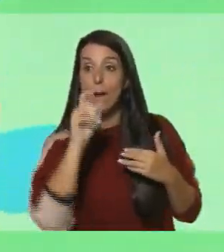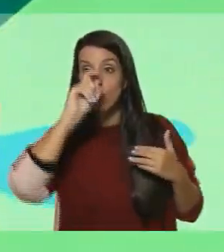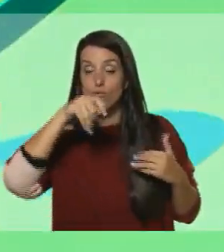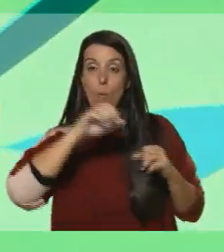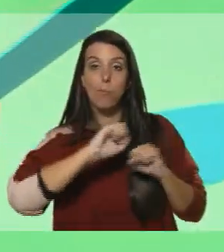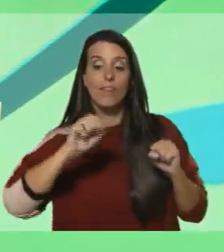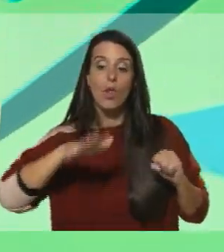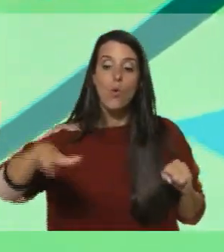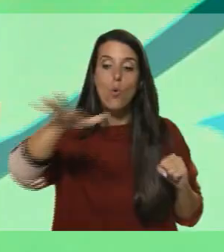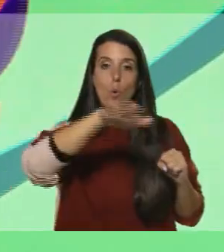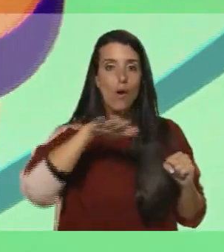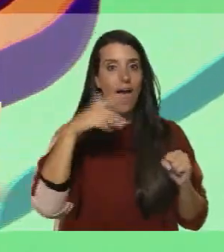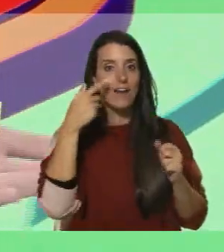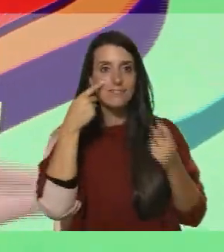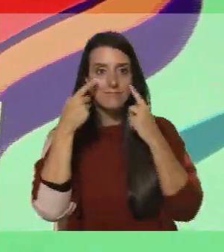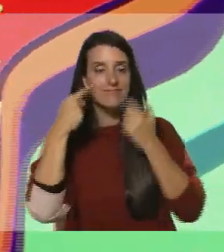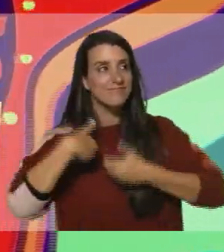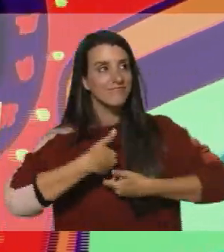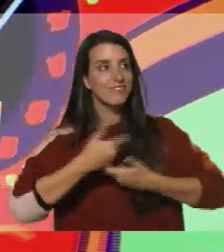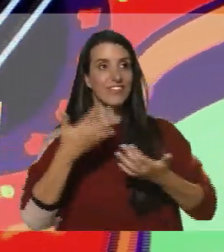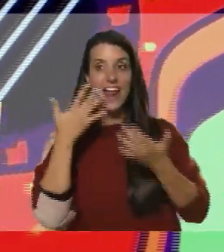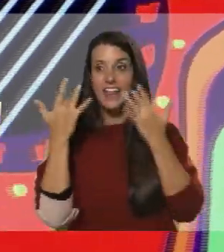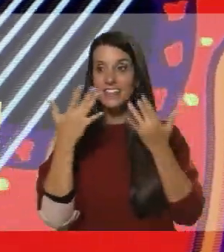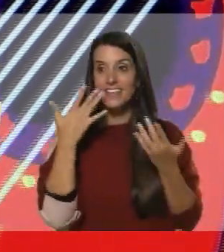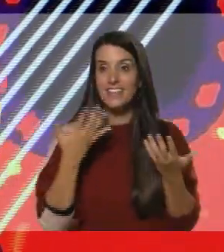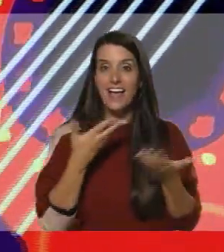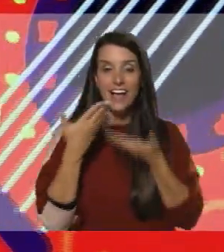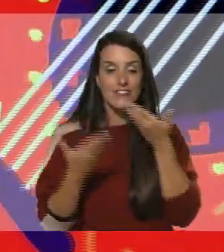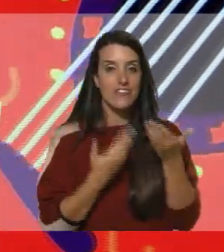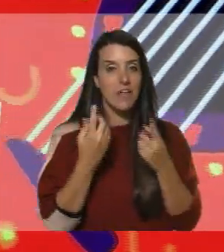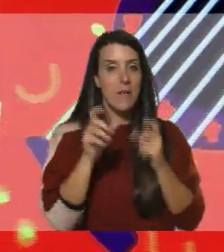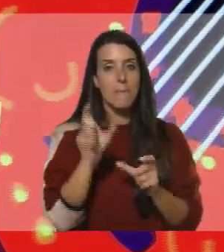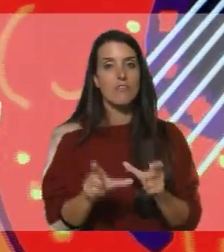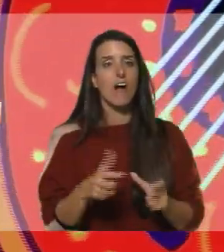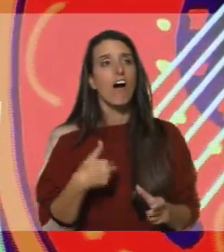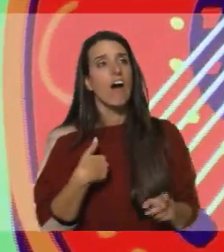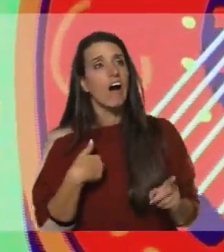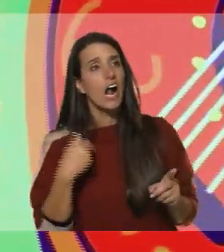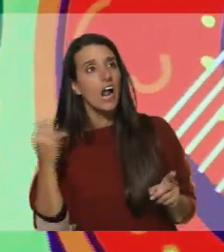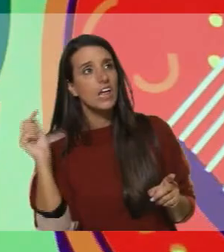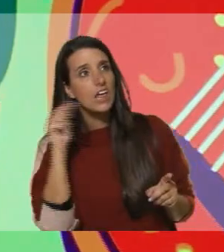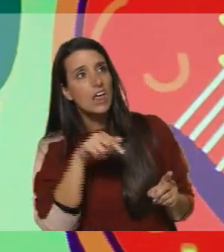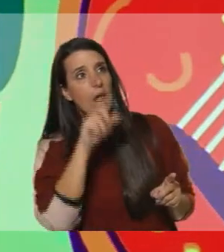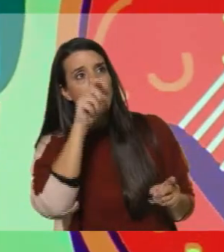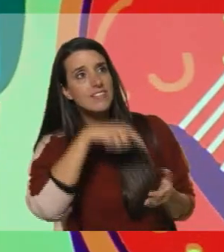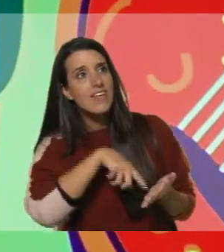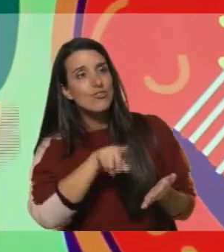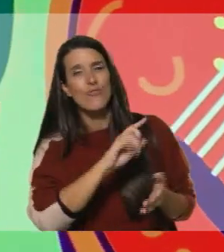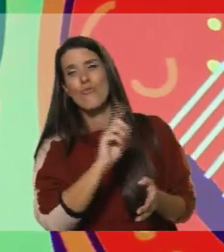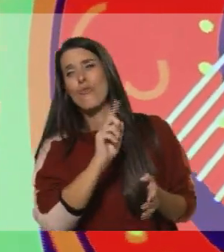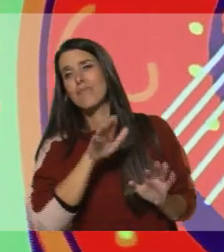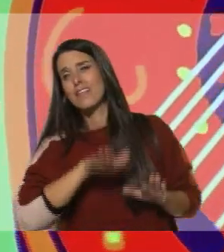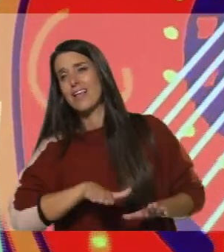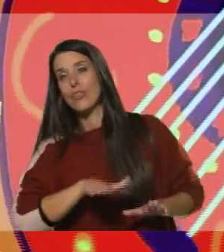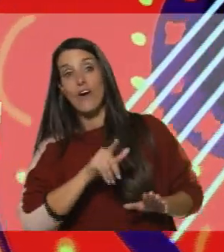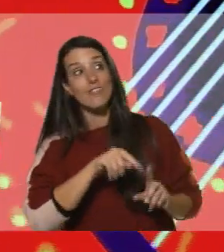a otros lugares, ¿verdad? Donde obviamente de repente mucha gente le da pereza venir hasta acá, hasta el centro, etcétera. ¿Cómo la ven